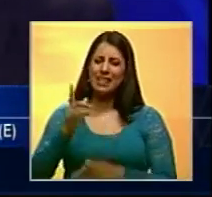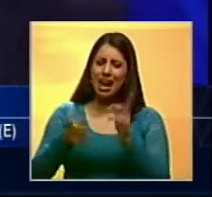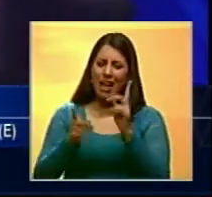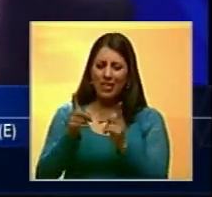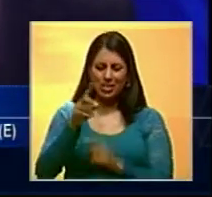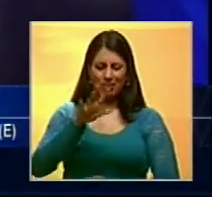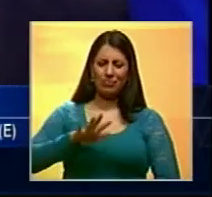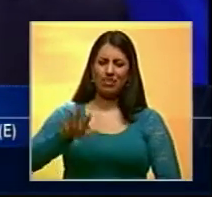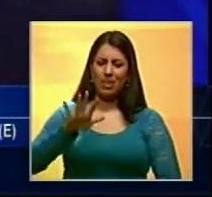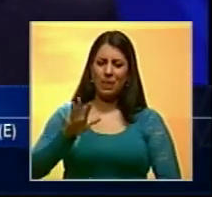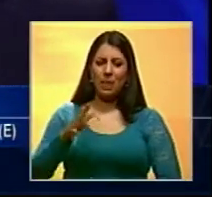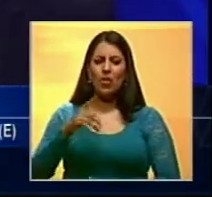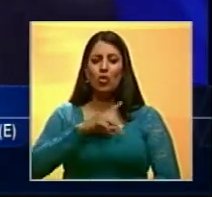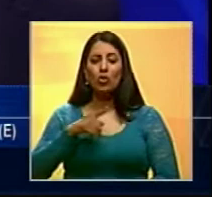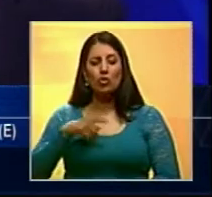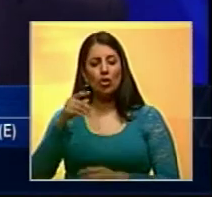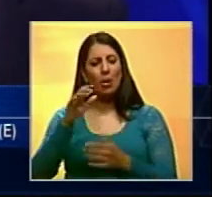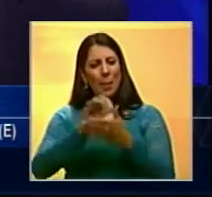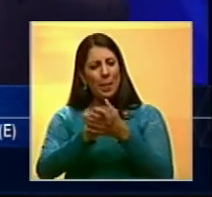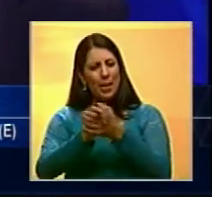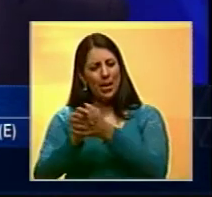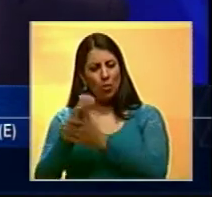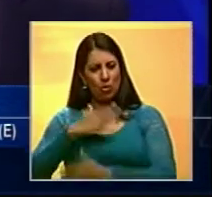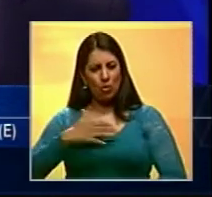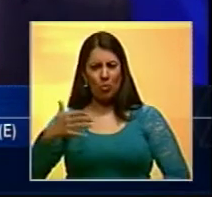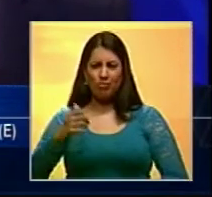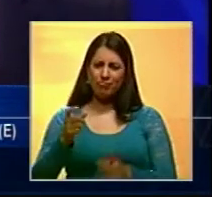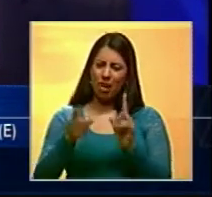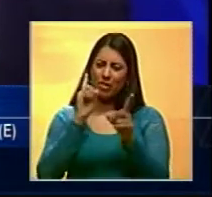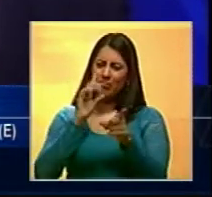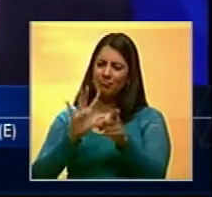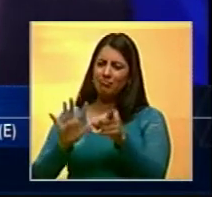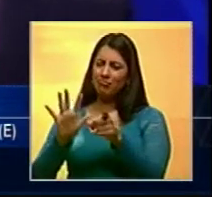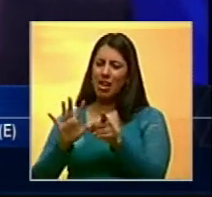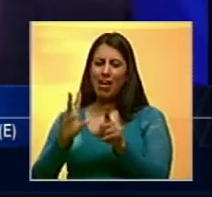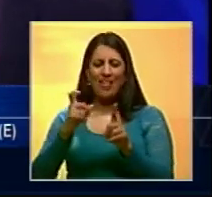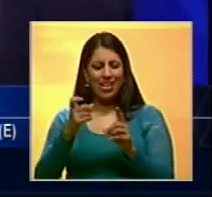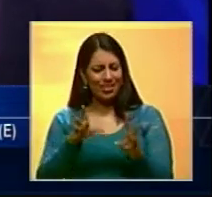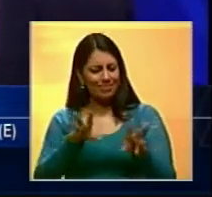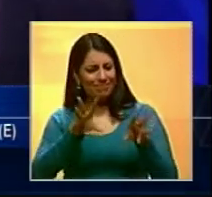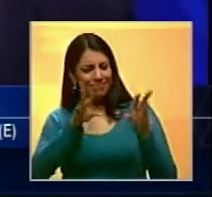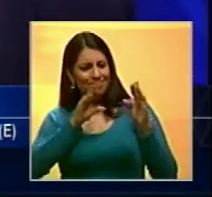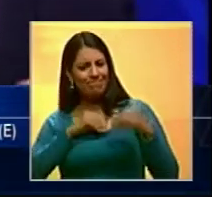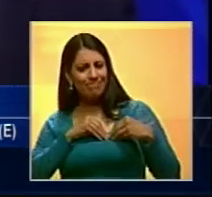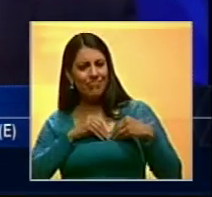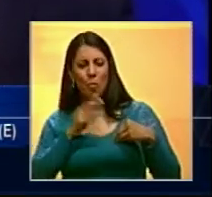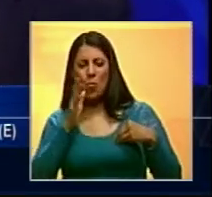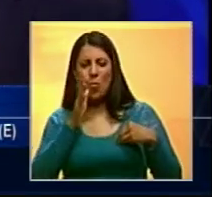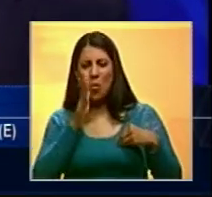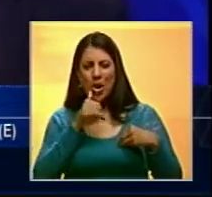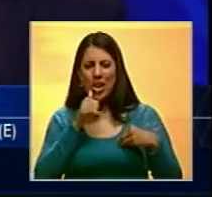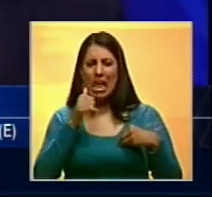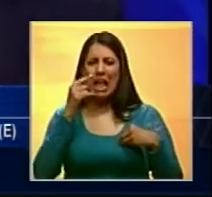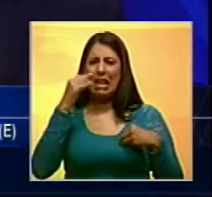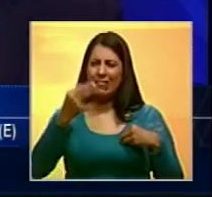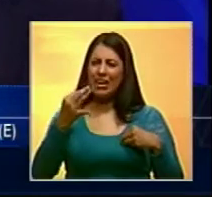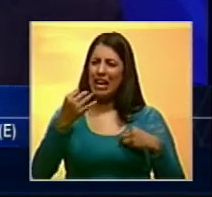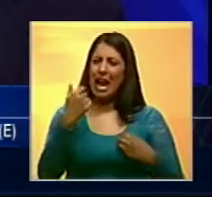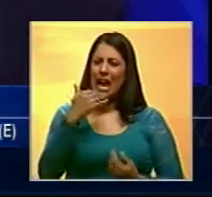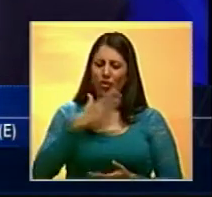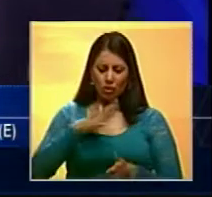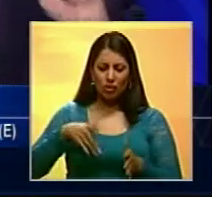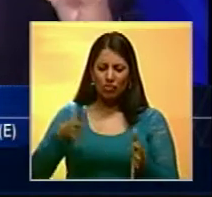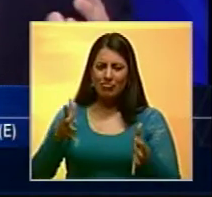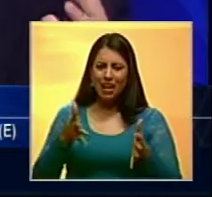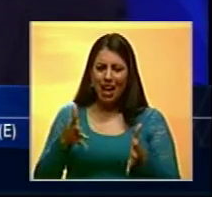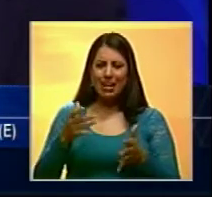Voluntad Popular que no todos nuestros compañeros de la unidad asumen o nos creemos el cuento de que realmente ganamos y